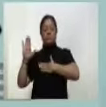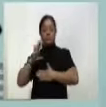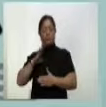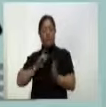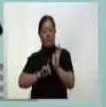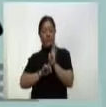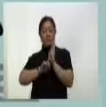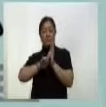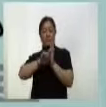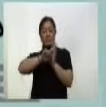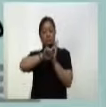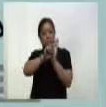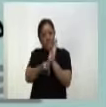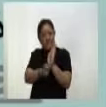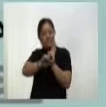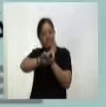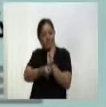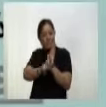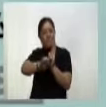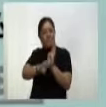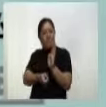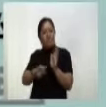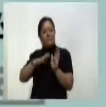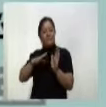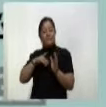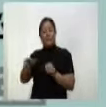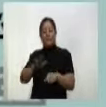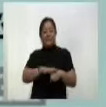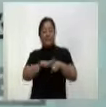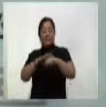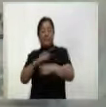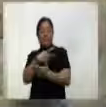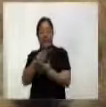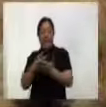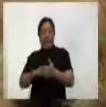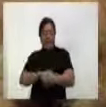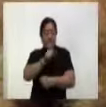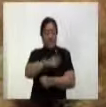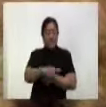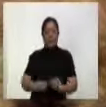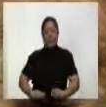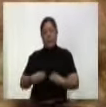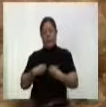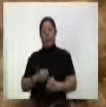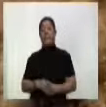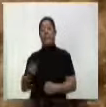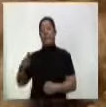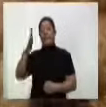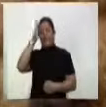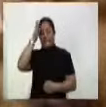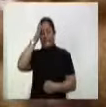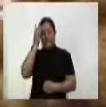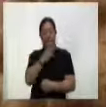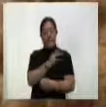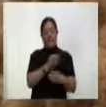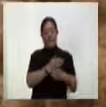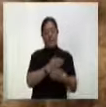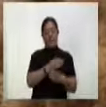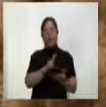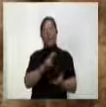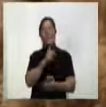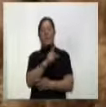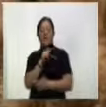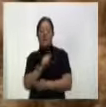plaga del gusano descortezador a través del programa Sembrando Vida. La banderada de Morena, Partido del Trabajo, Verde